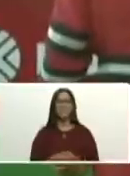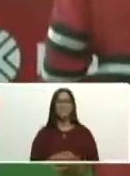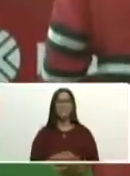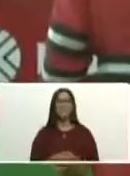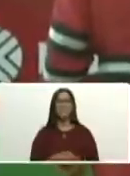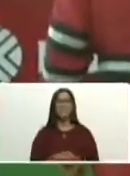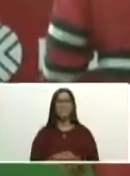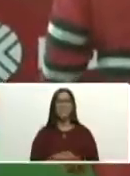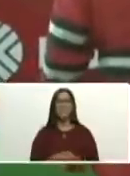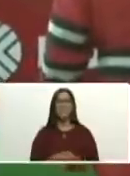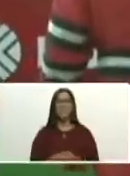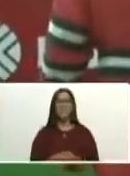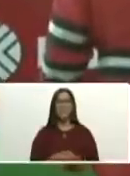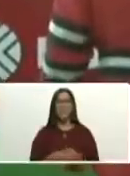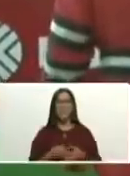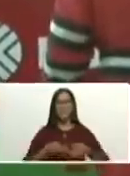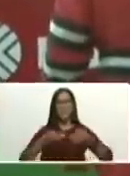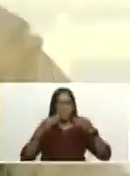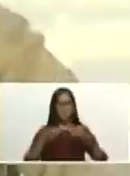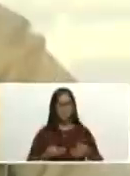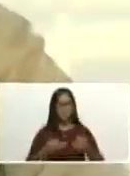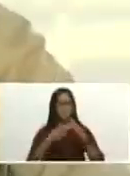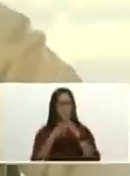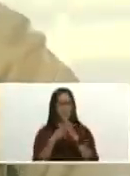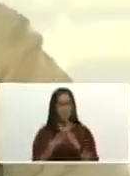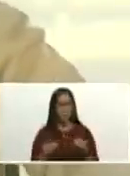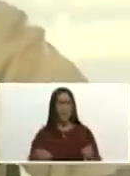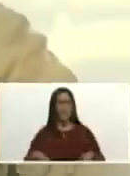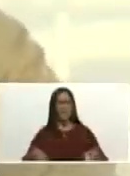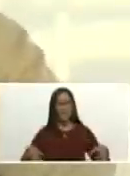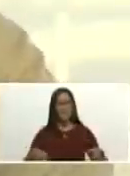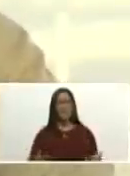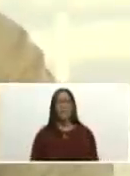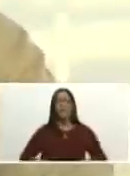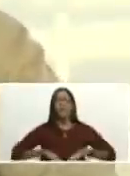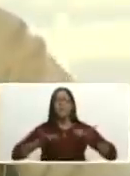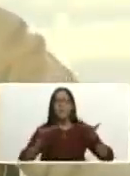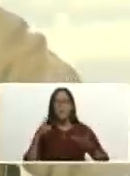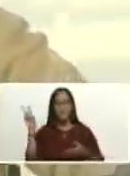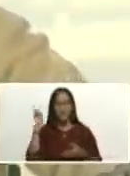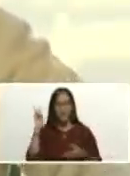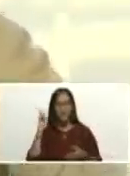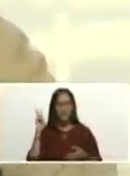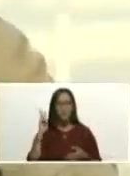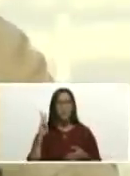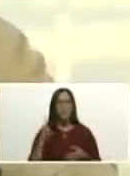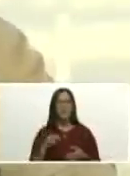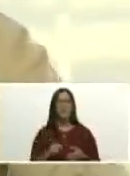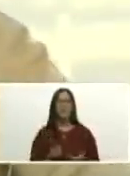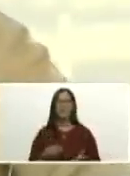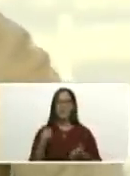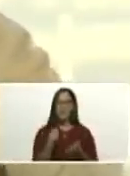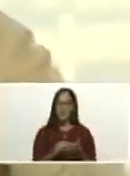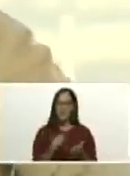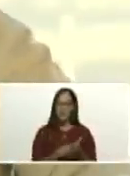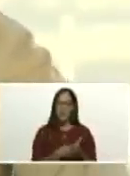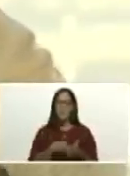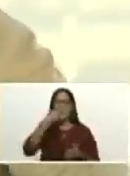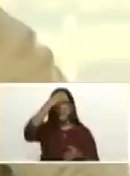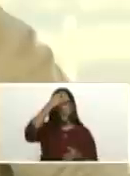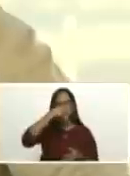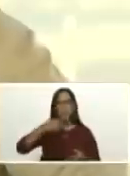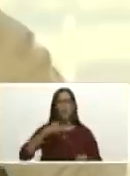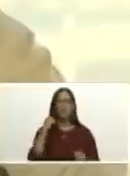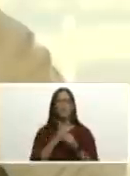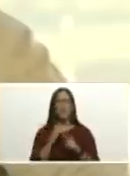y de que conte que toda la riqueza que vayamos levantando en Venezuela tiene que ser invertida para el pueblo